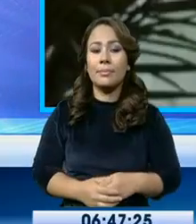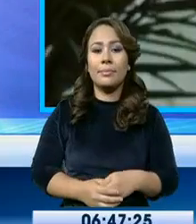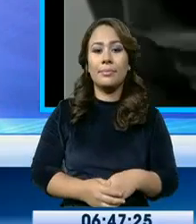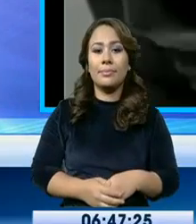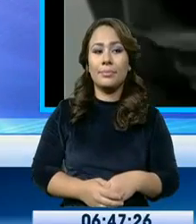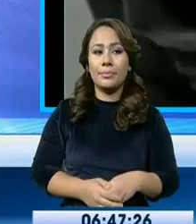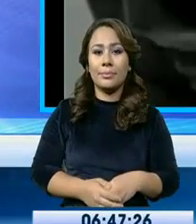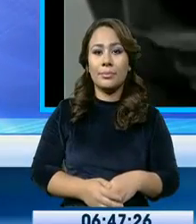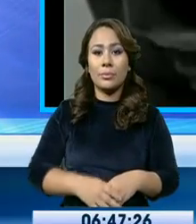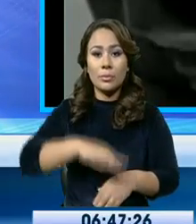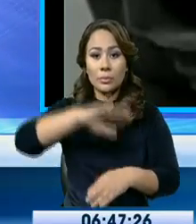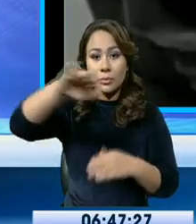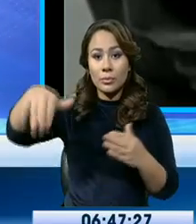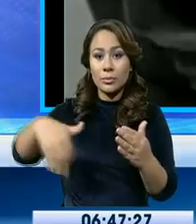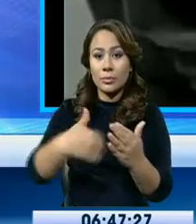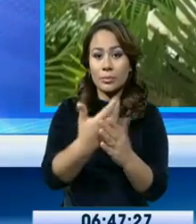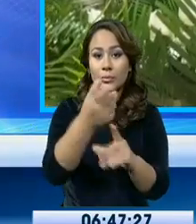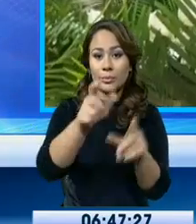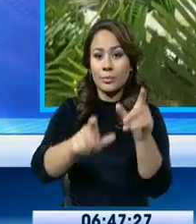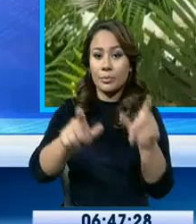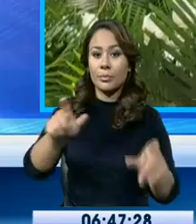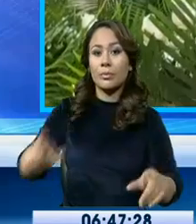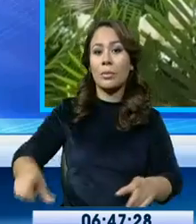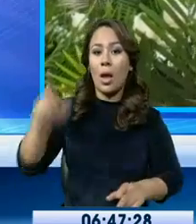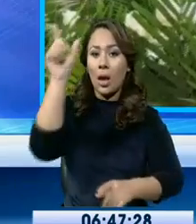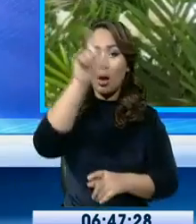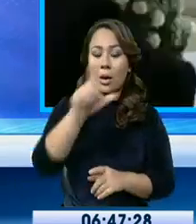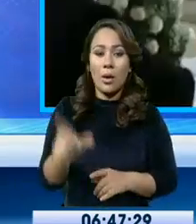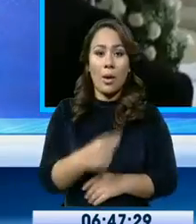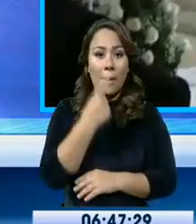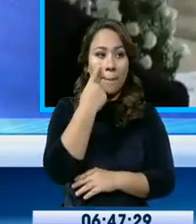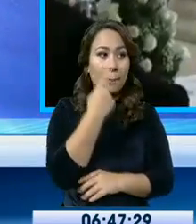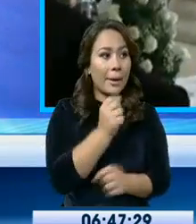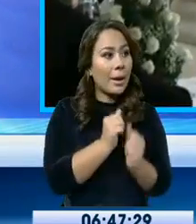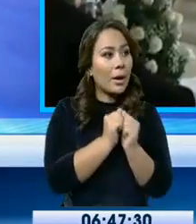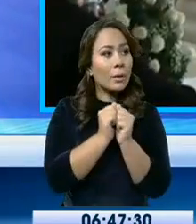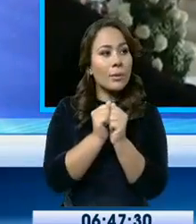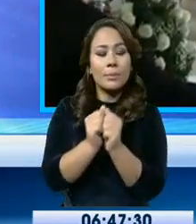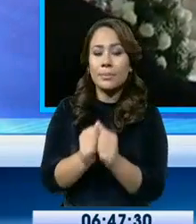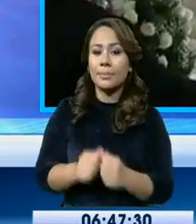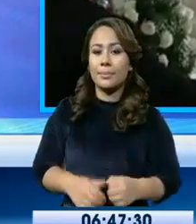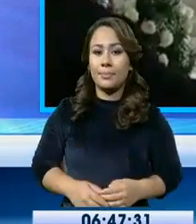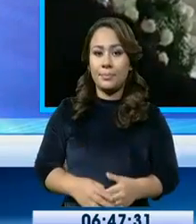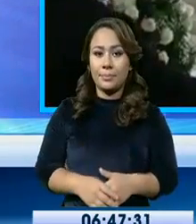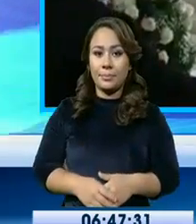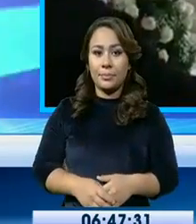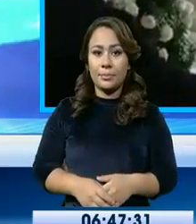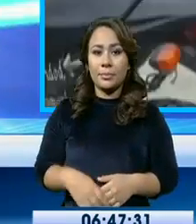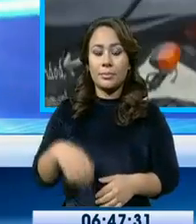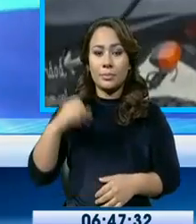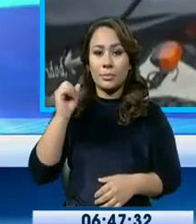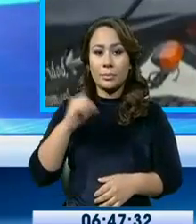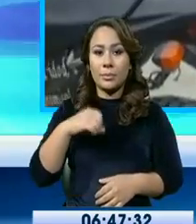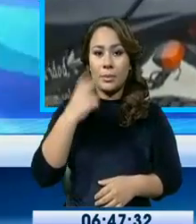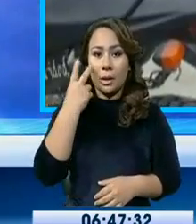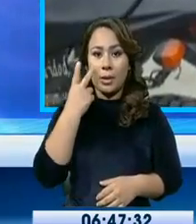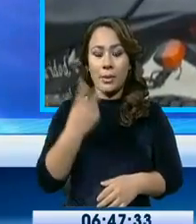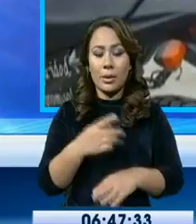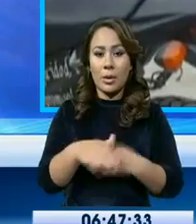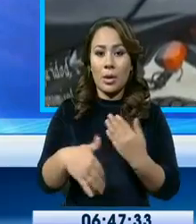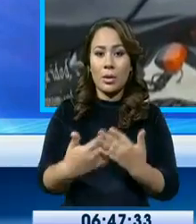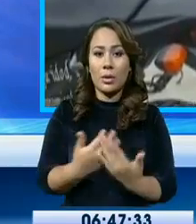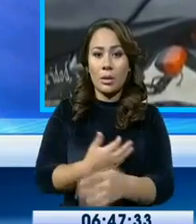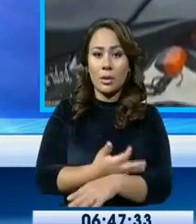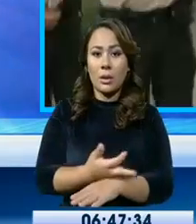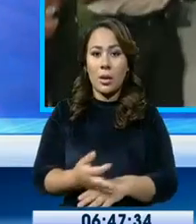la ciudadanía de Loja está invitada para que acompañen en velación a María. Todavía no se tiene previsto la hora, pero nosotros estaremos al pie